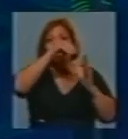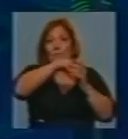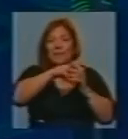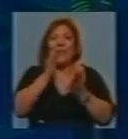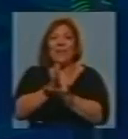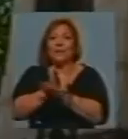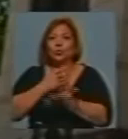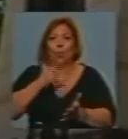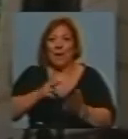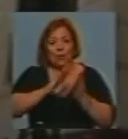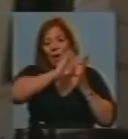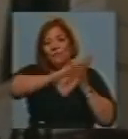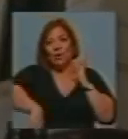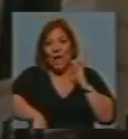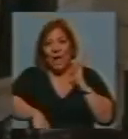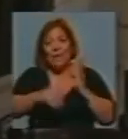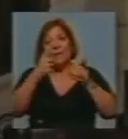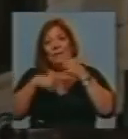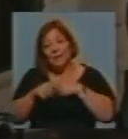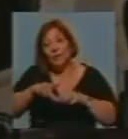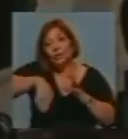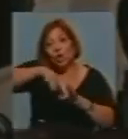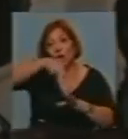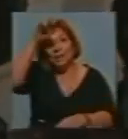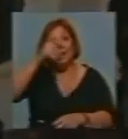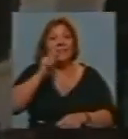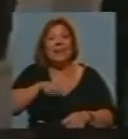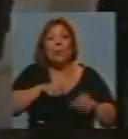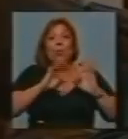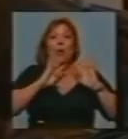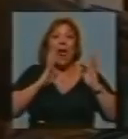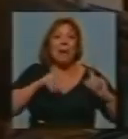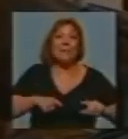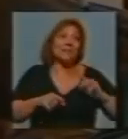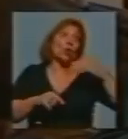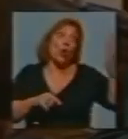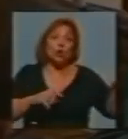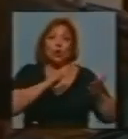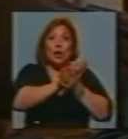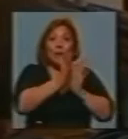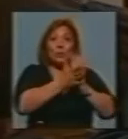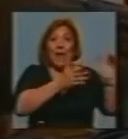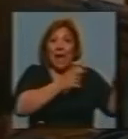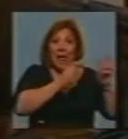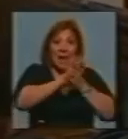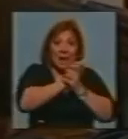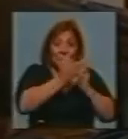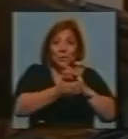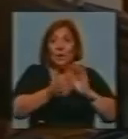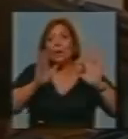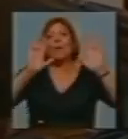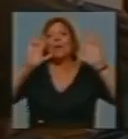humanos. Y se van a sortear ministros de tribunales de apelaciones, salvo que hubiera una